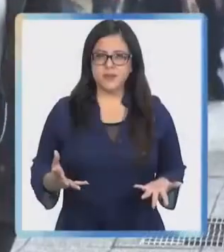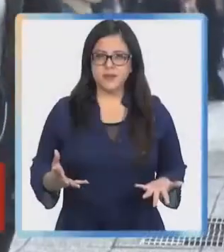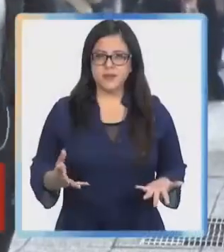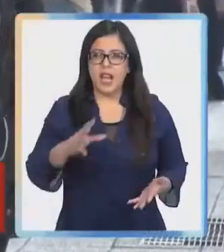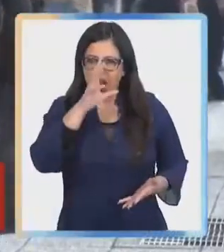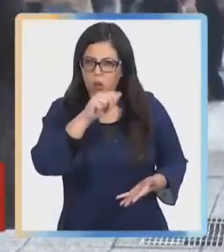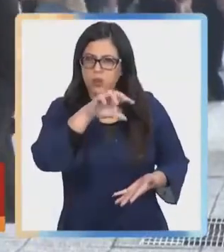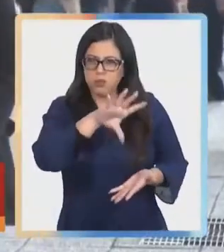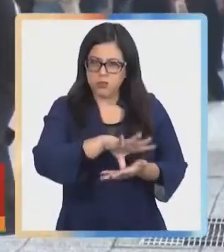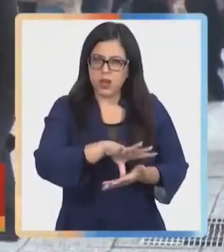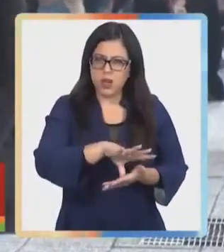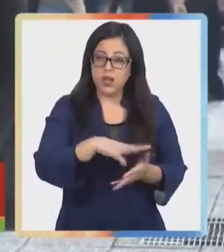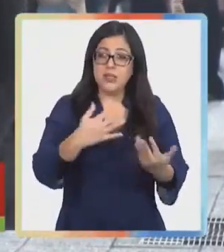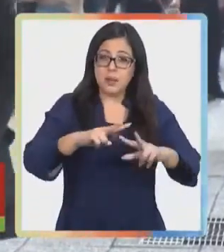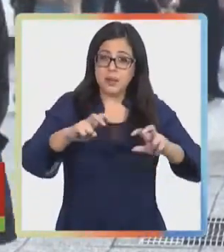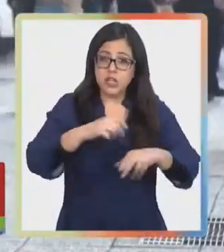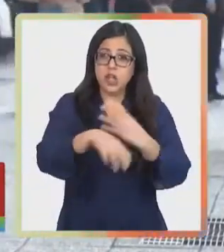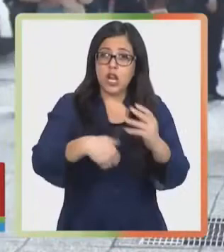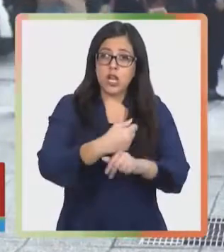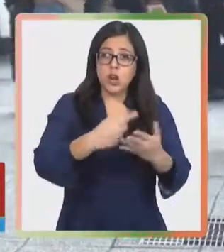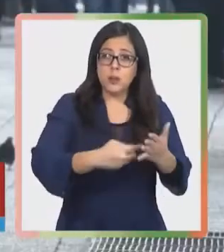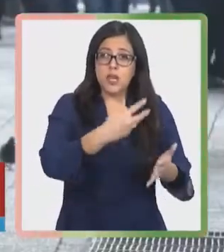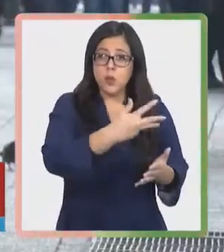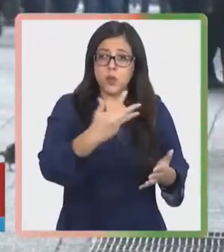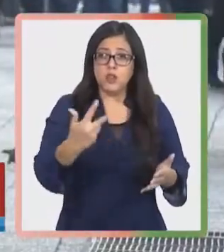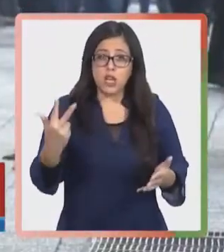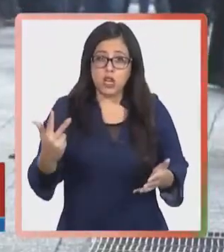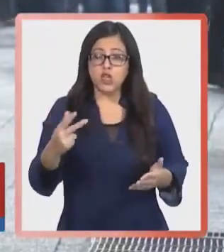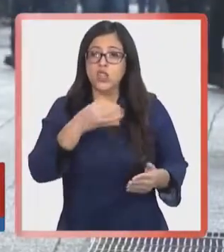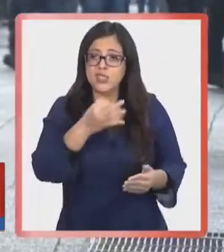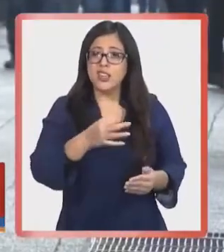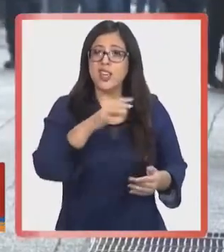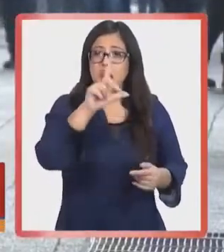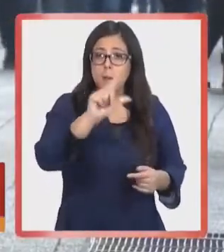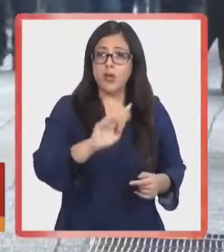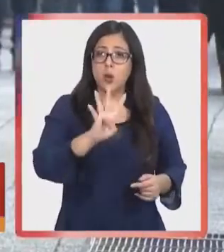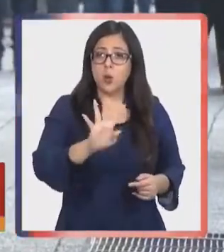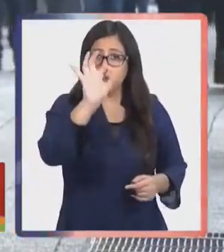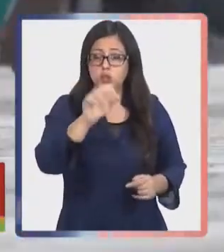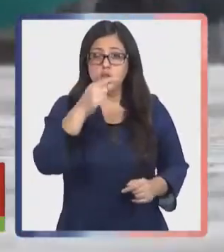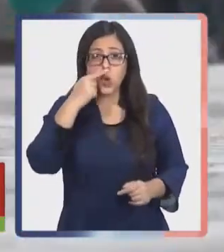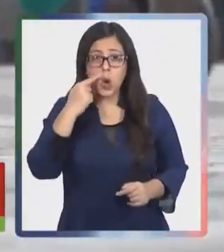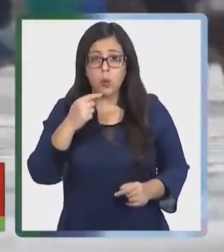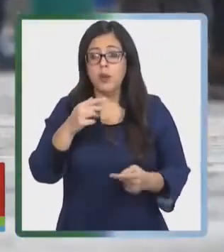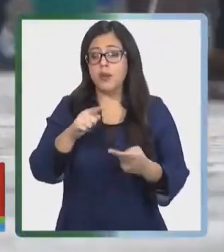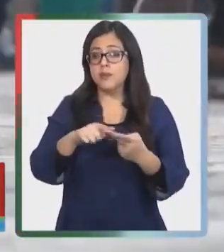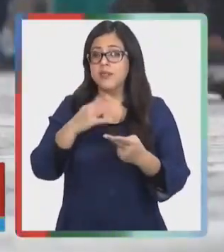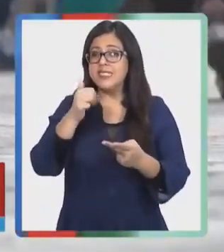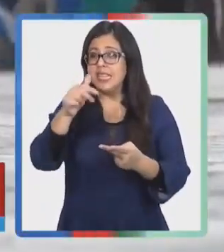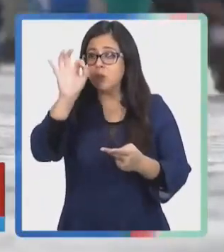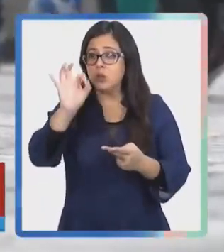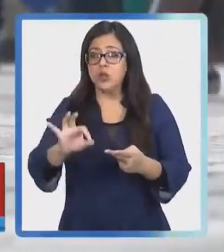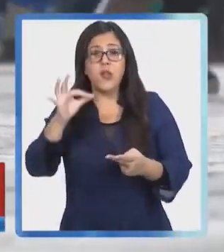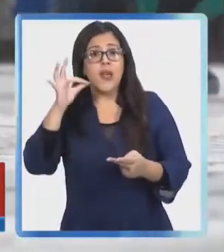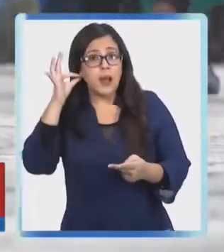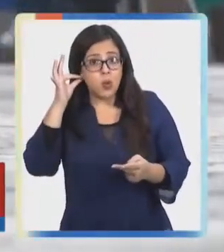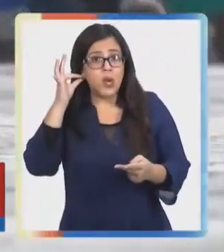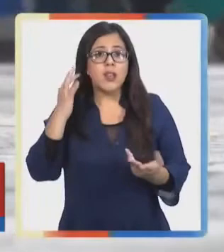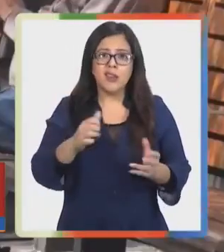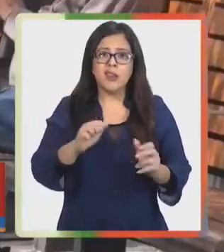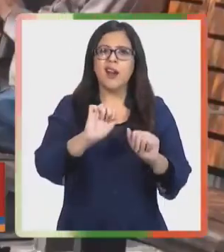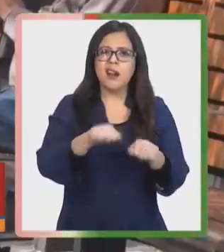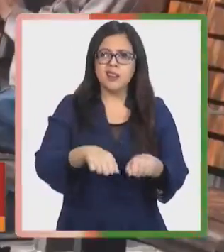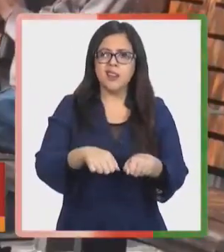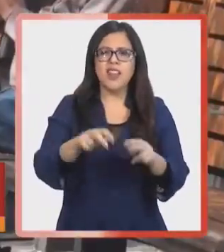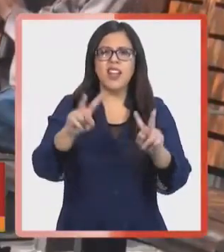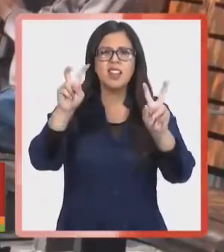¿Qué tan tolerante es nuestro país? Un estudio del año 1998 mostraba que menos del 4% de los hombres y el 6% de las